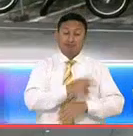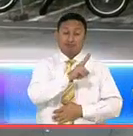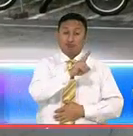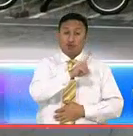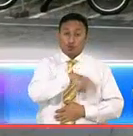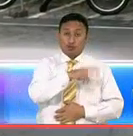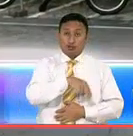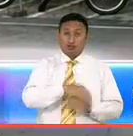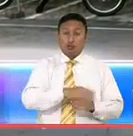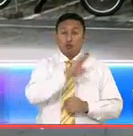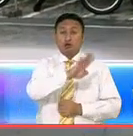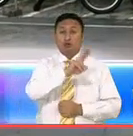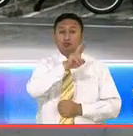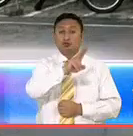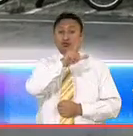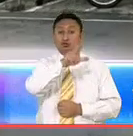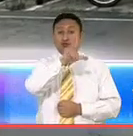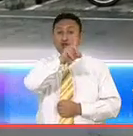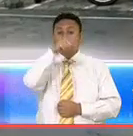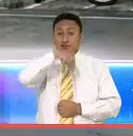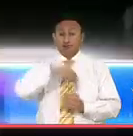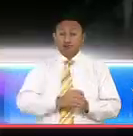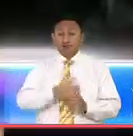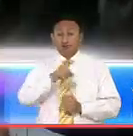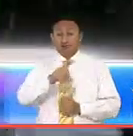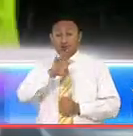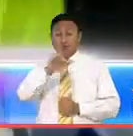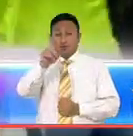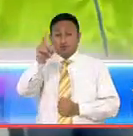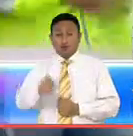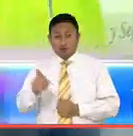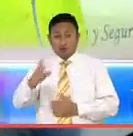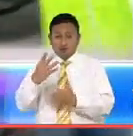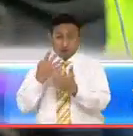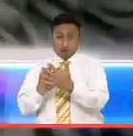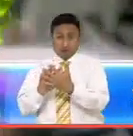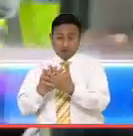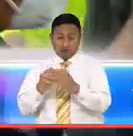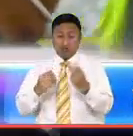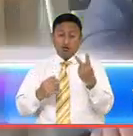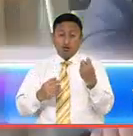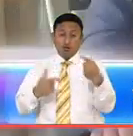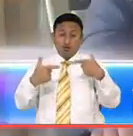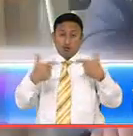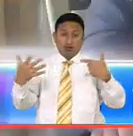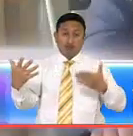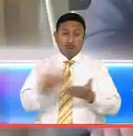438 operativos con 141 detenidos y 12 armas de fuego decomisadas